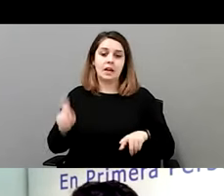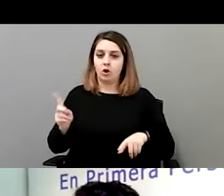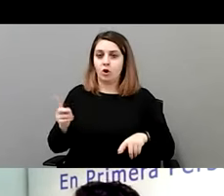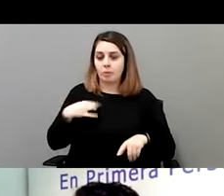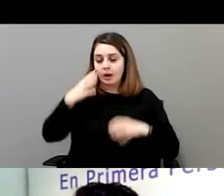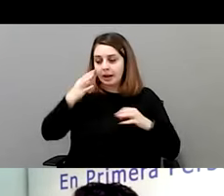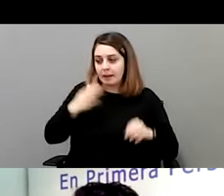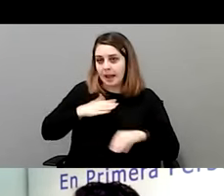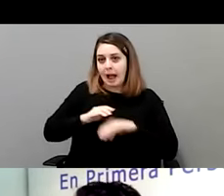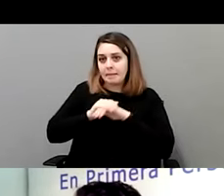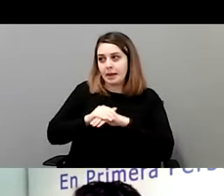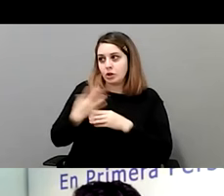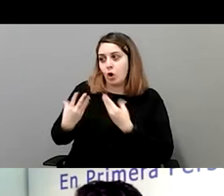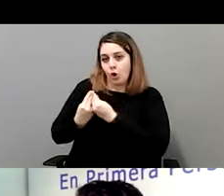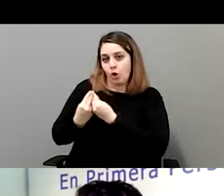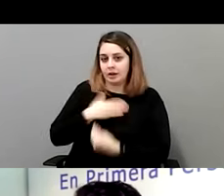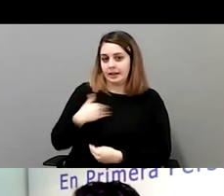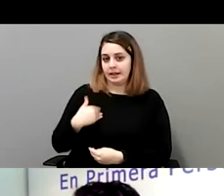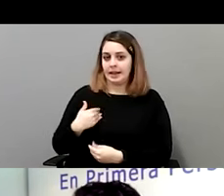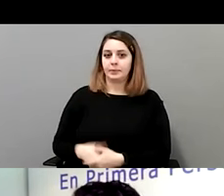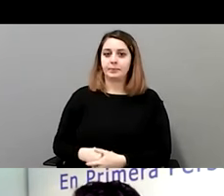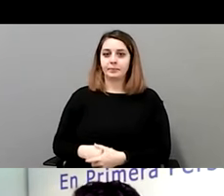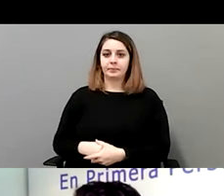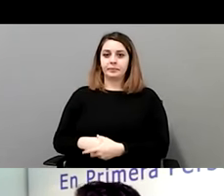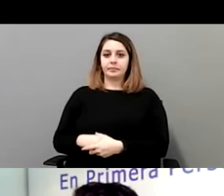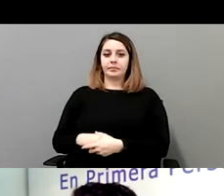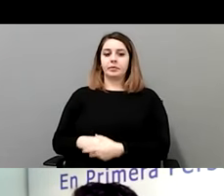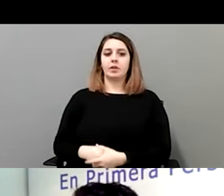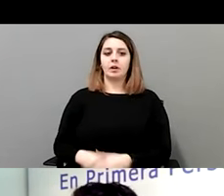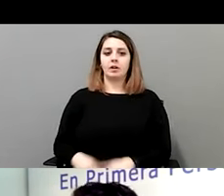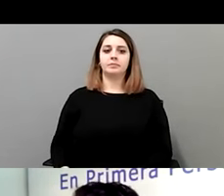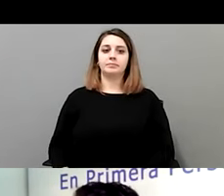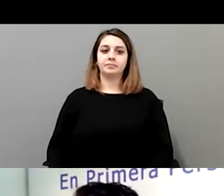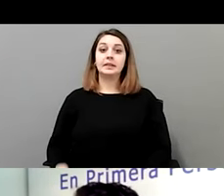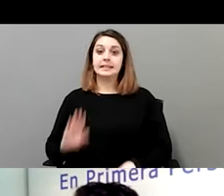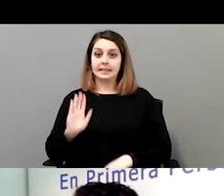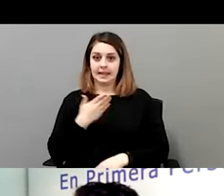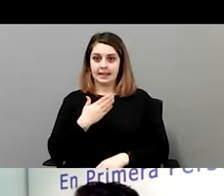ella. Siguiente. Bueno, veis